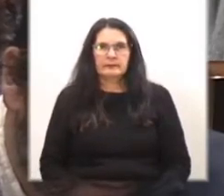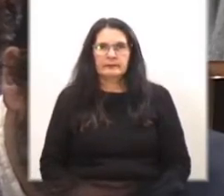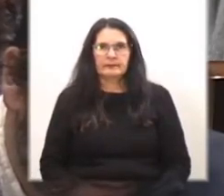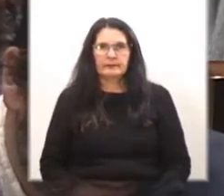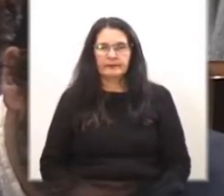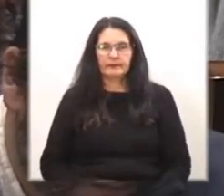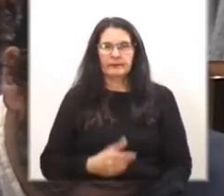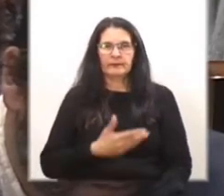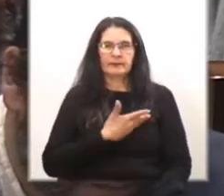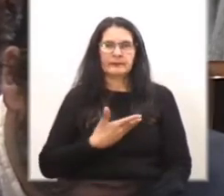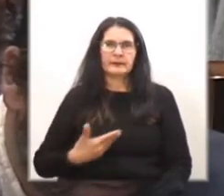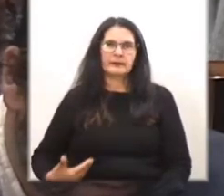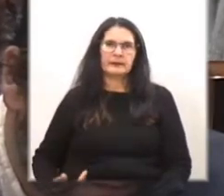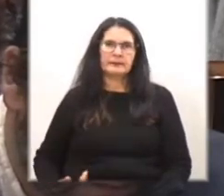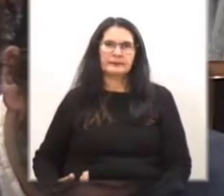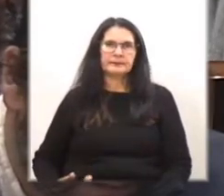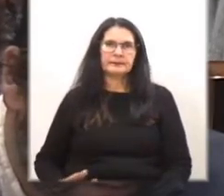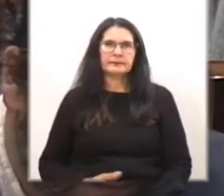Señor presidente,